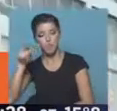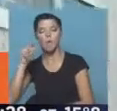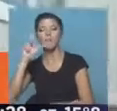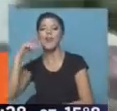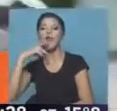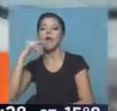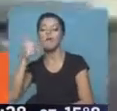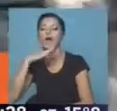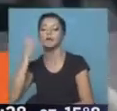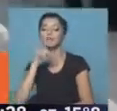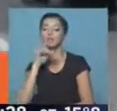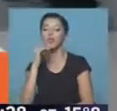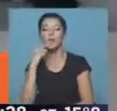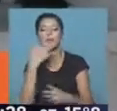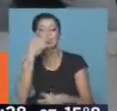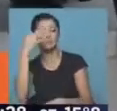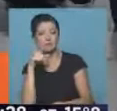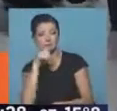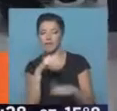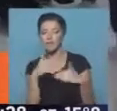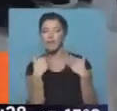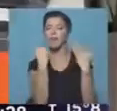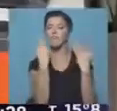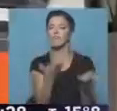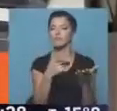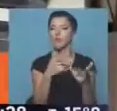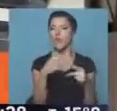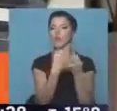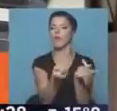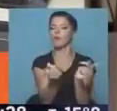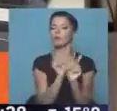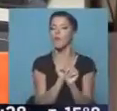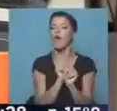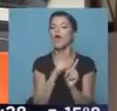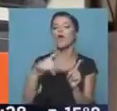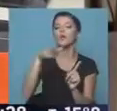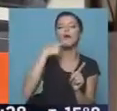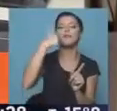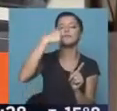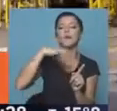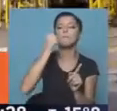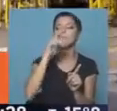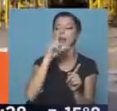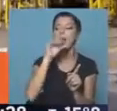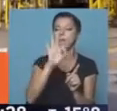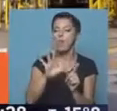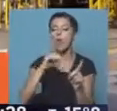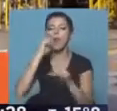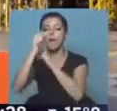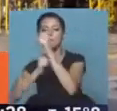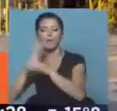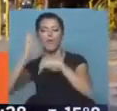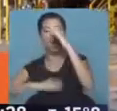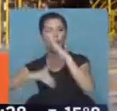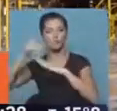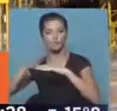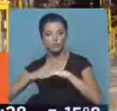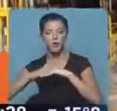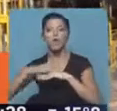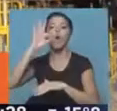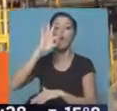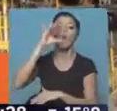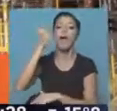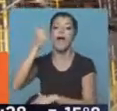fue beneficiado con un apartamento en Guarujá, en la costa del estado de San Pablo, por parte de la empresa constructora